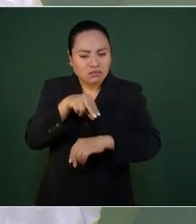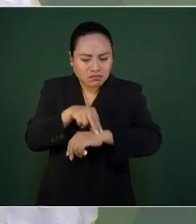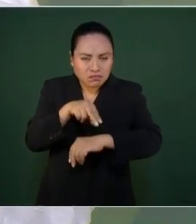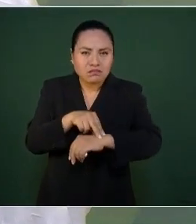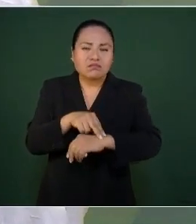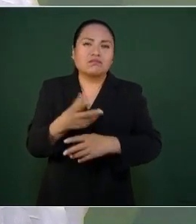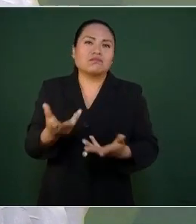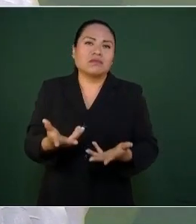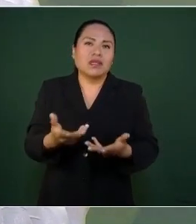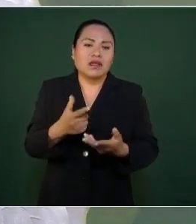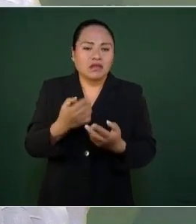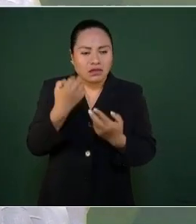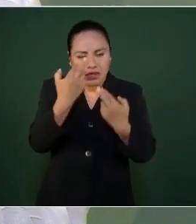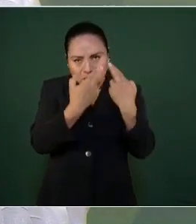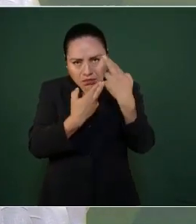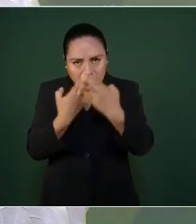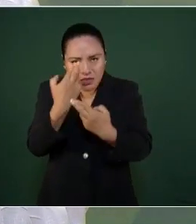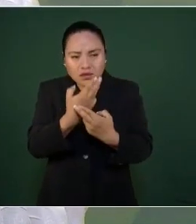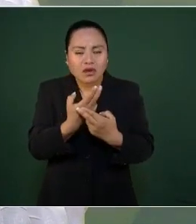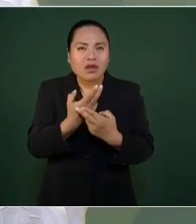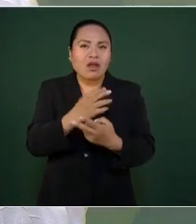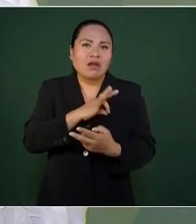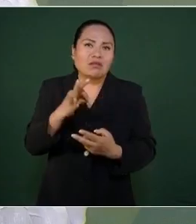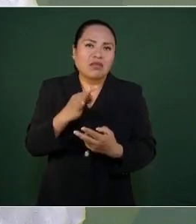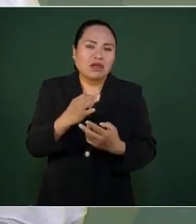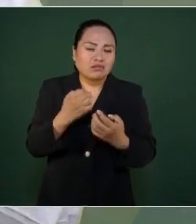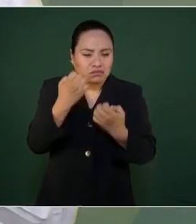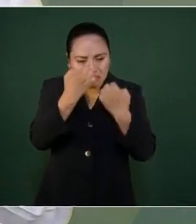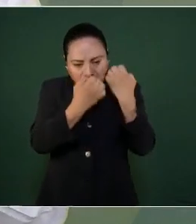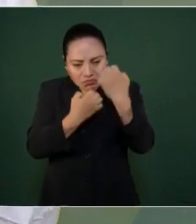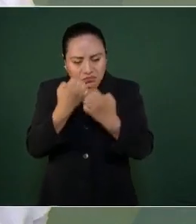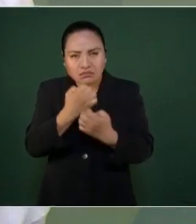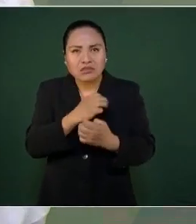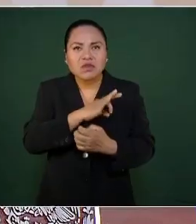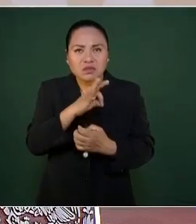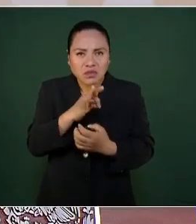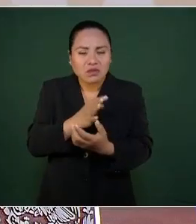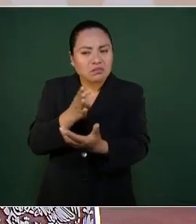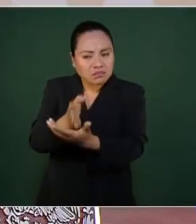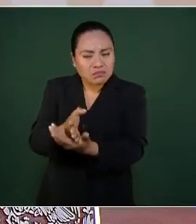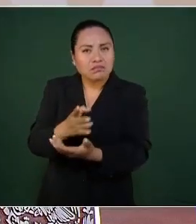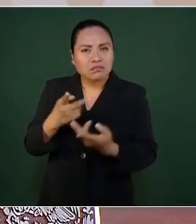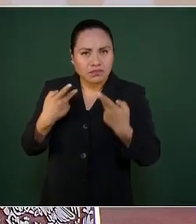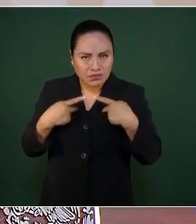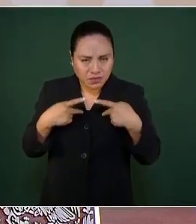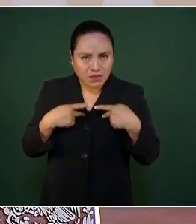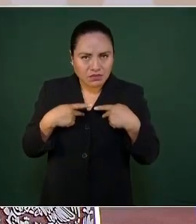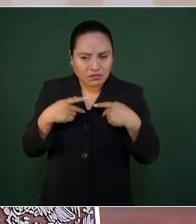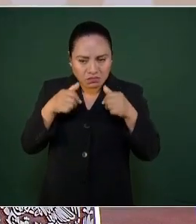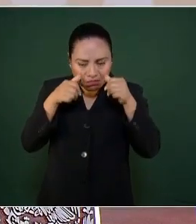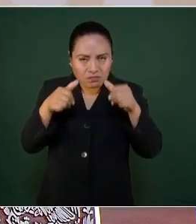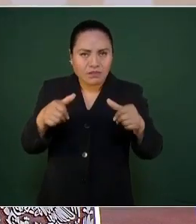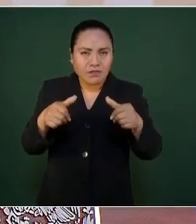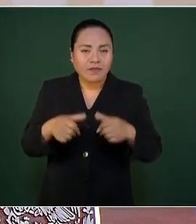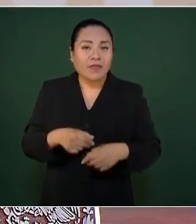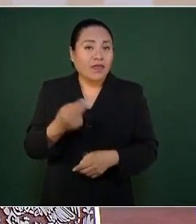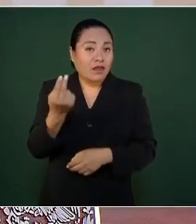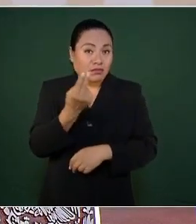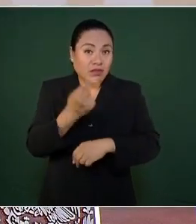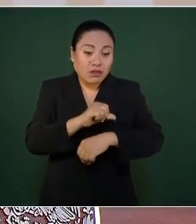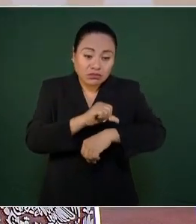hacerse estudios, desde luego, si lo requieren,